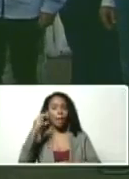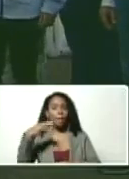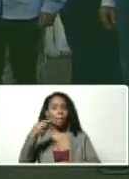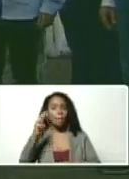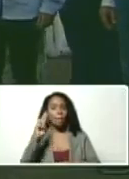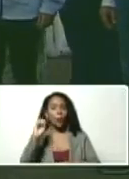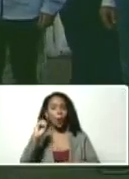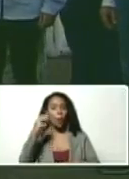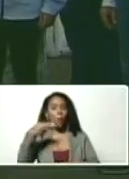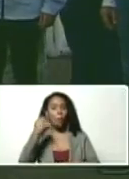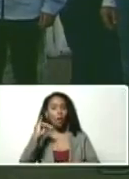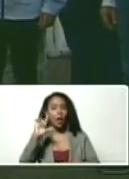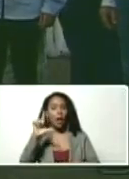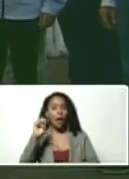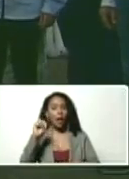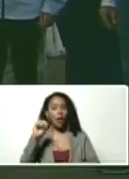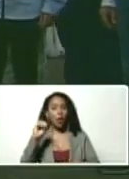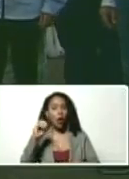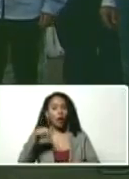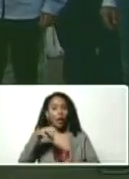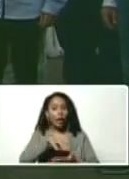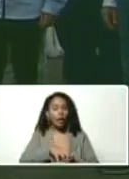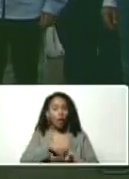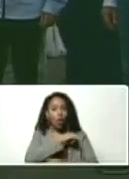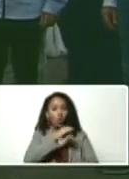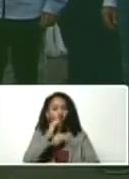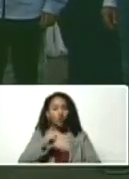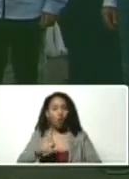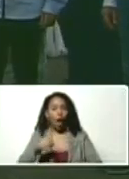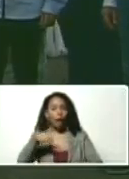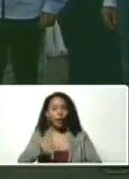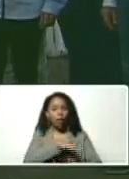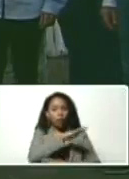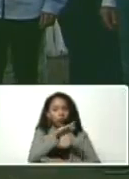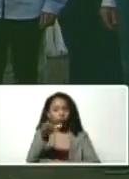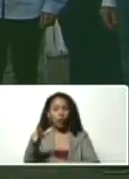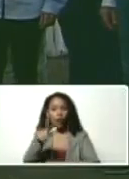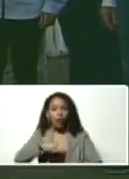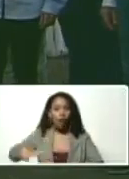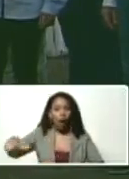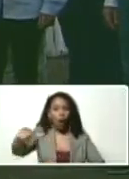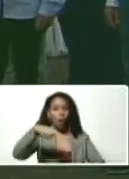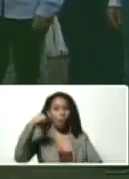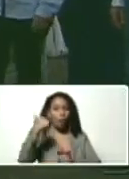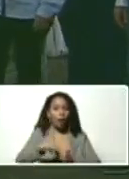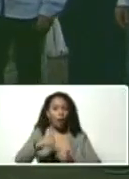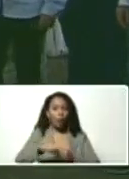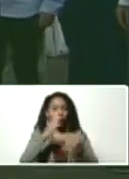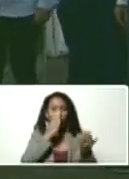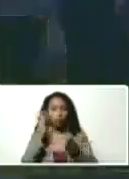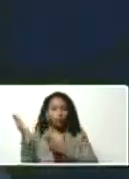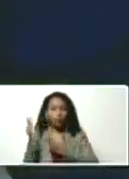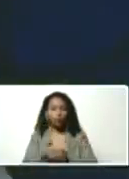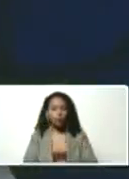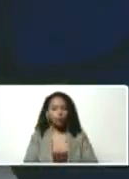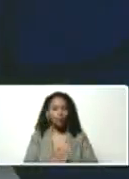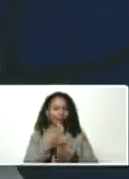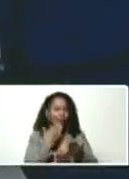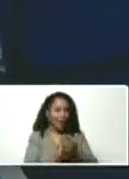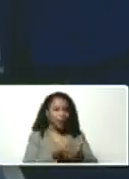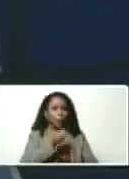estado Zulia, aquí en las costas de la cuenca del lago de Maracaibo. Belkis, por favor. Gracias.